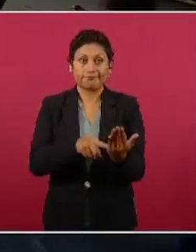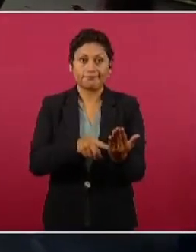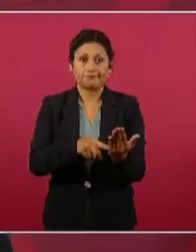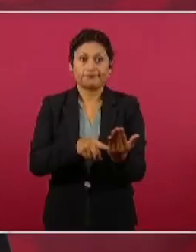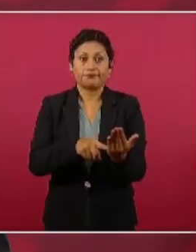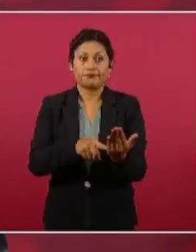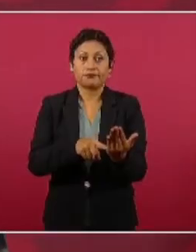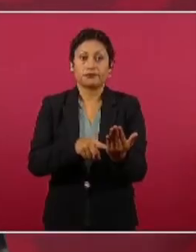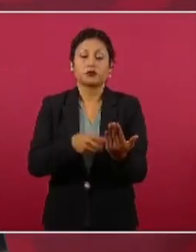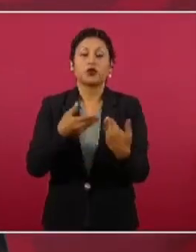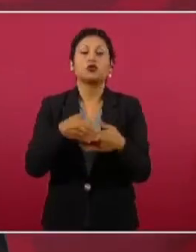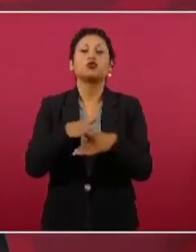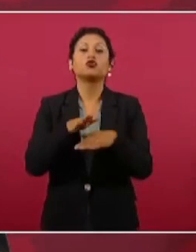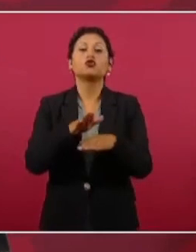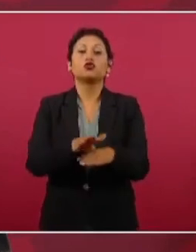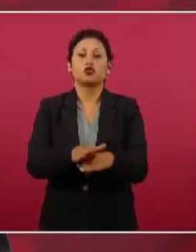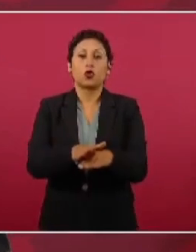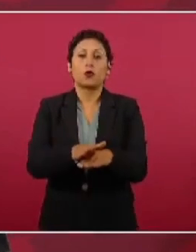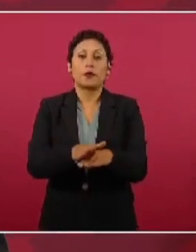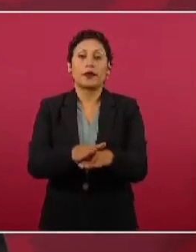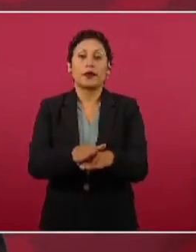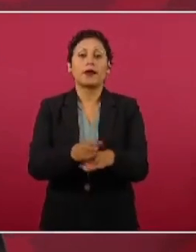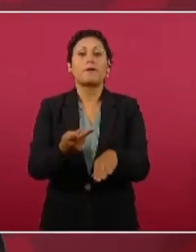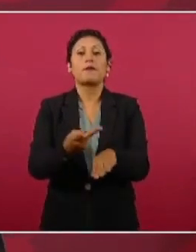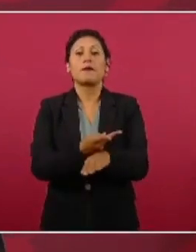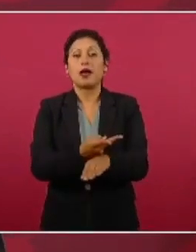de lo que sucedió, lo mismo.